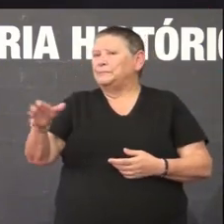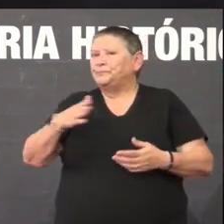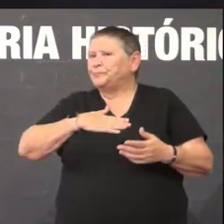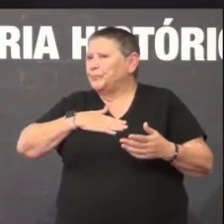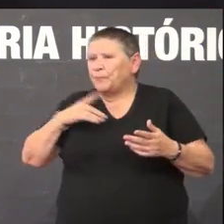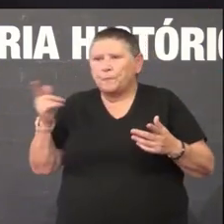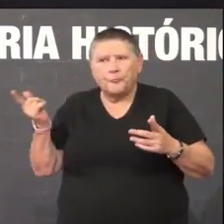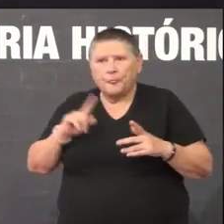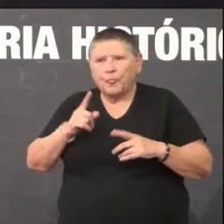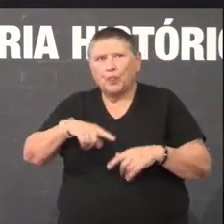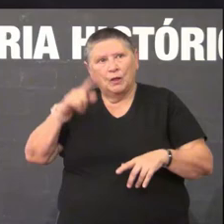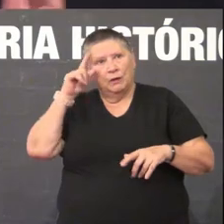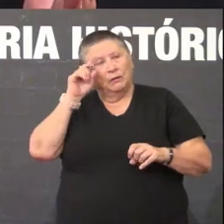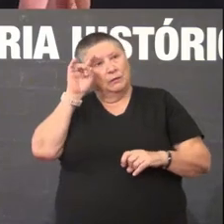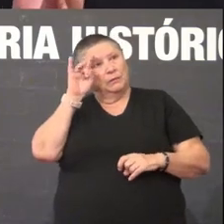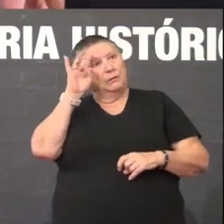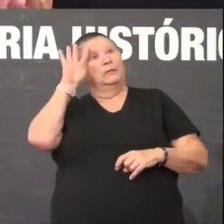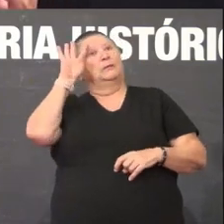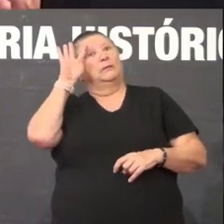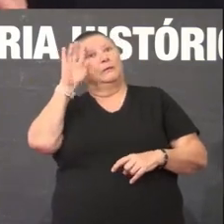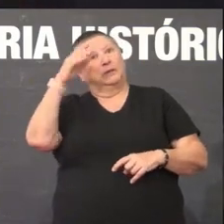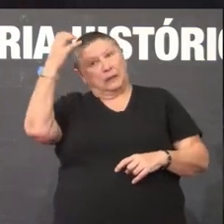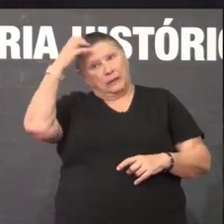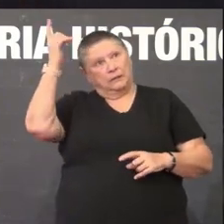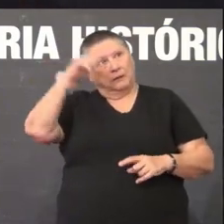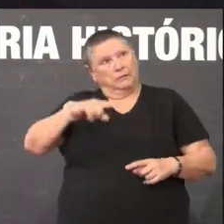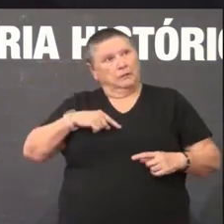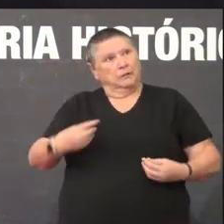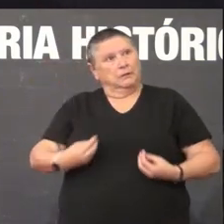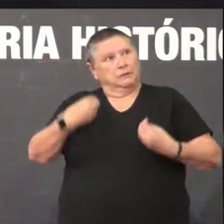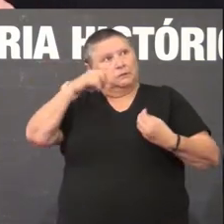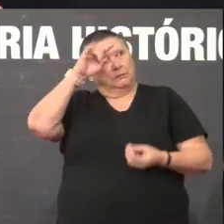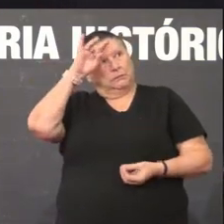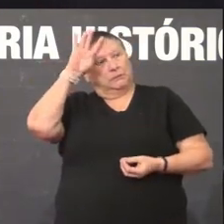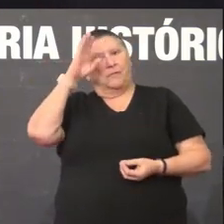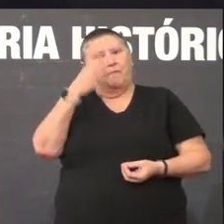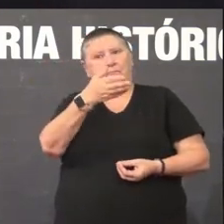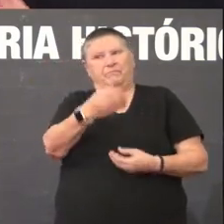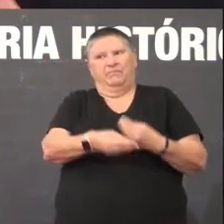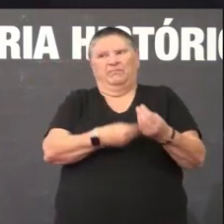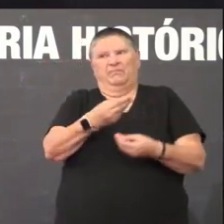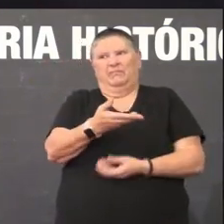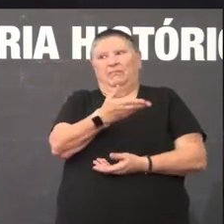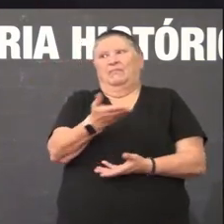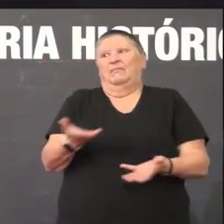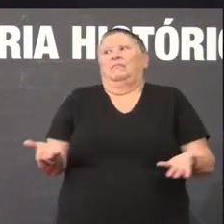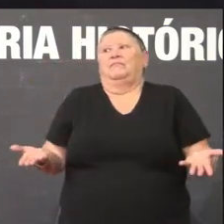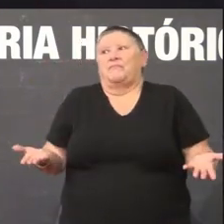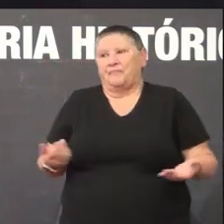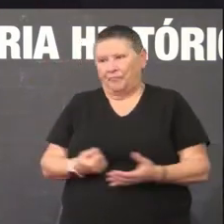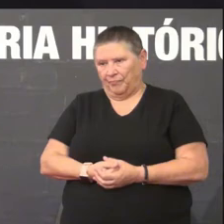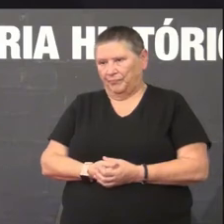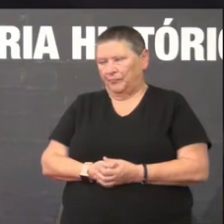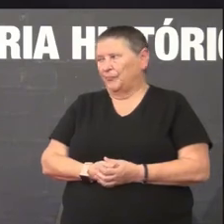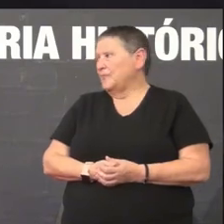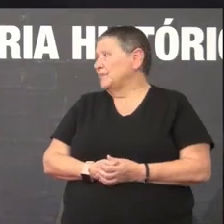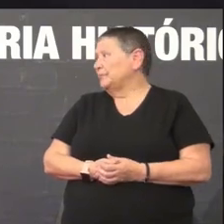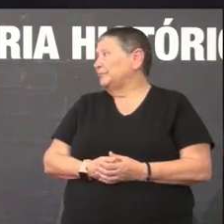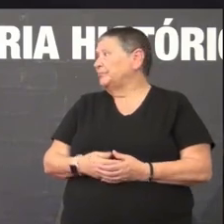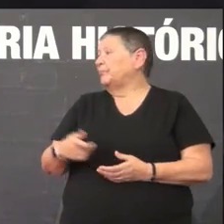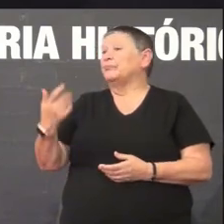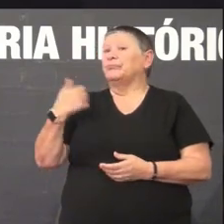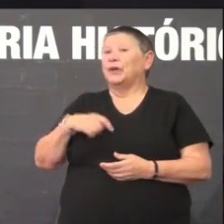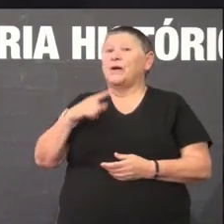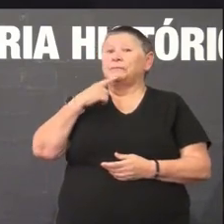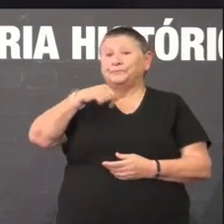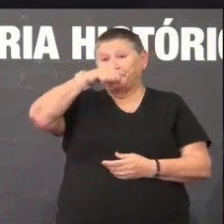se quedan espantados y el rey se queda absolutamente espantado. Pero dice, bueno, pues esta es la UCD, pero ¿qué pasa? ¿No? Entonces, claro, cuando llega Calvo